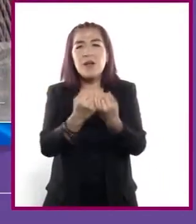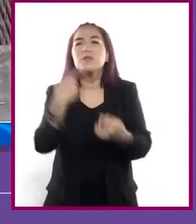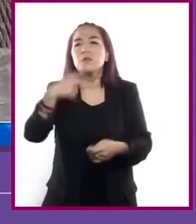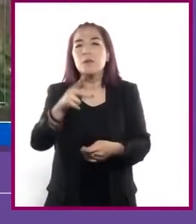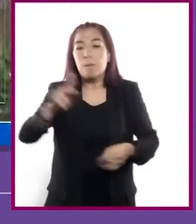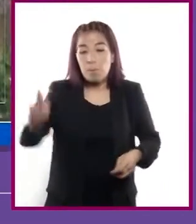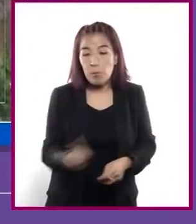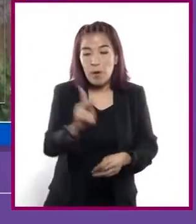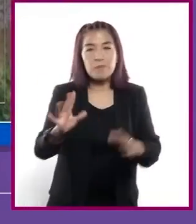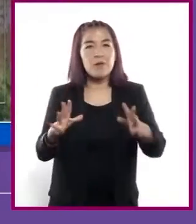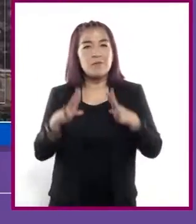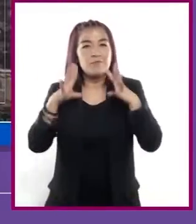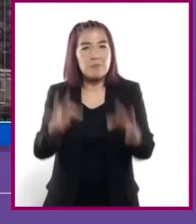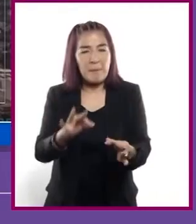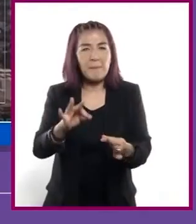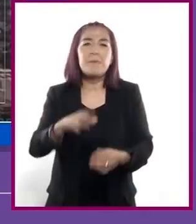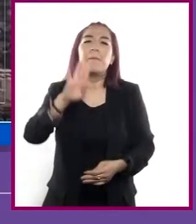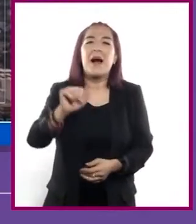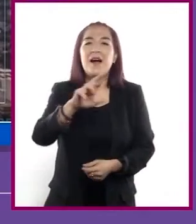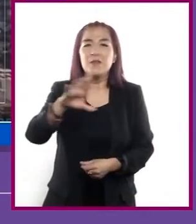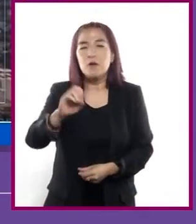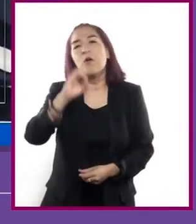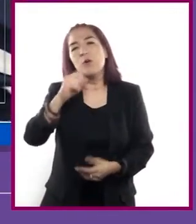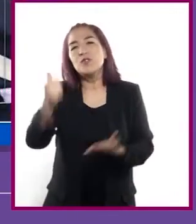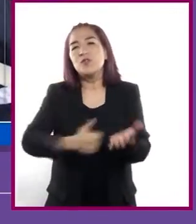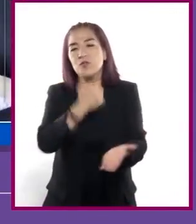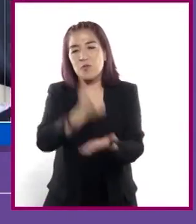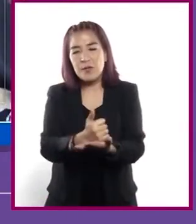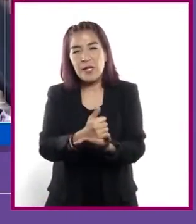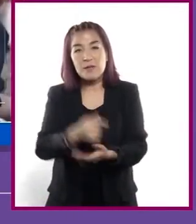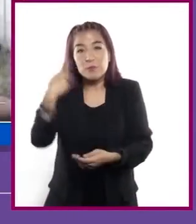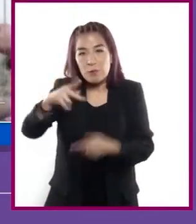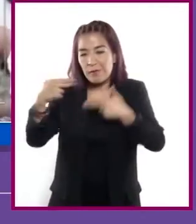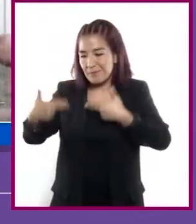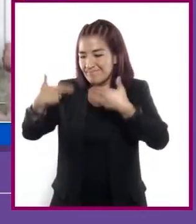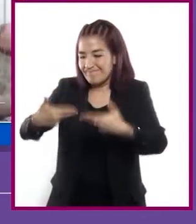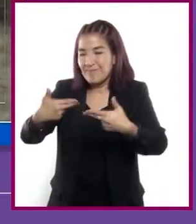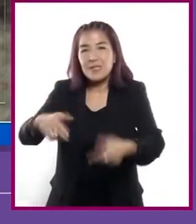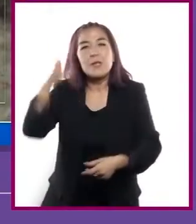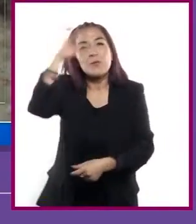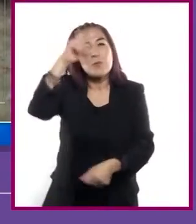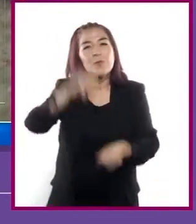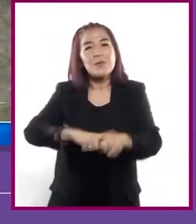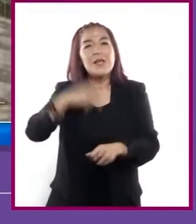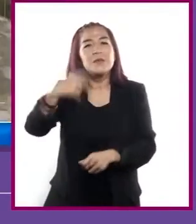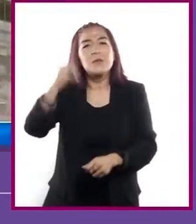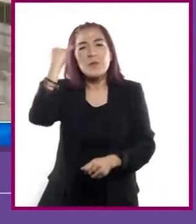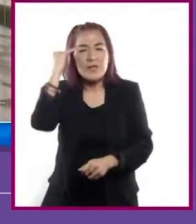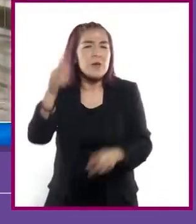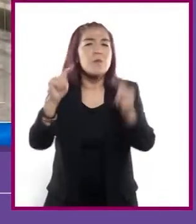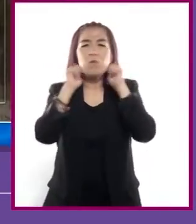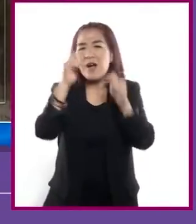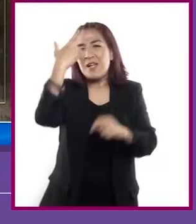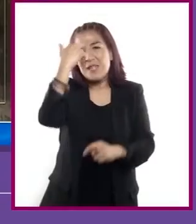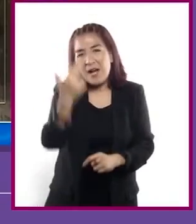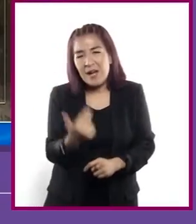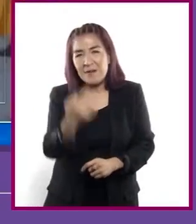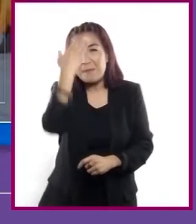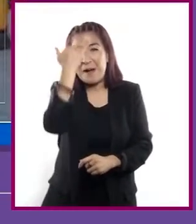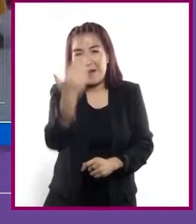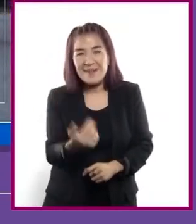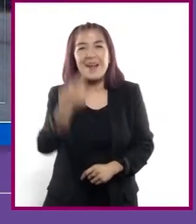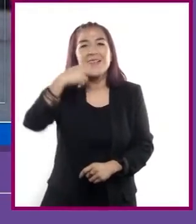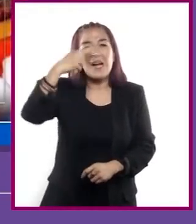originarias de un pueblo, un barrio o una ciudad. Herederas de una cultura indígena, sea maya, náhuatl,